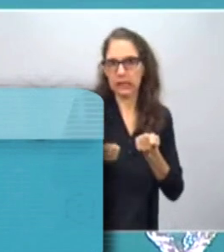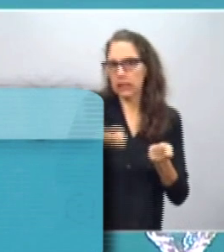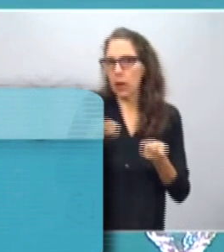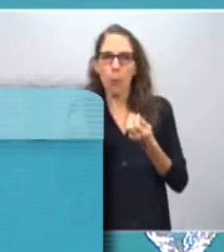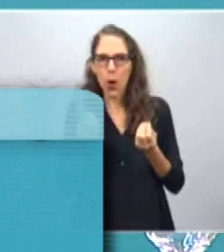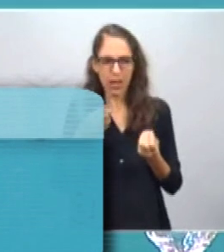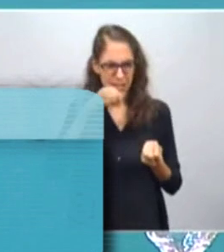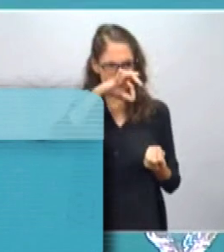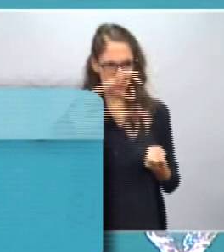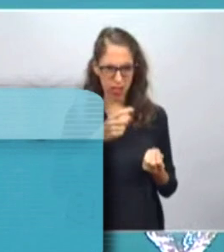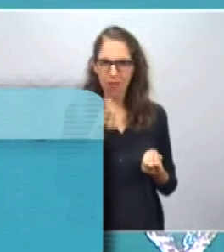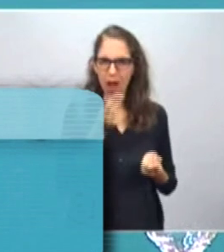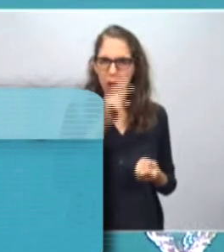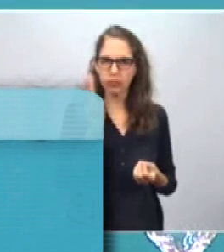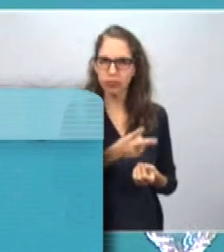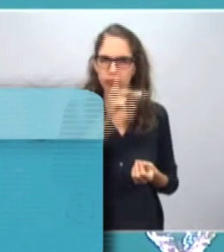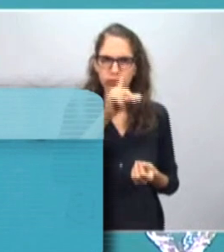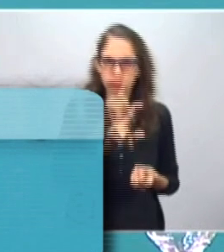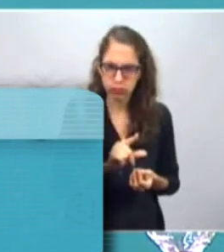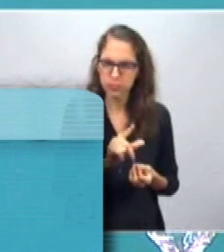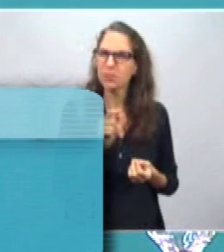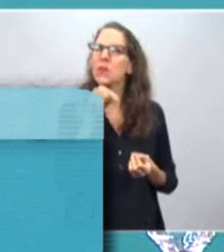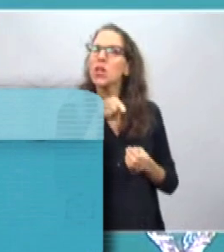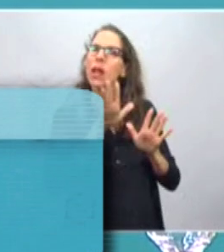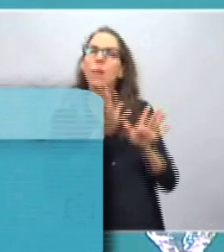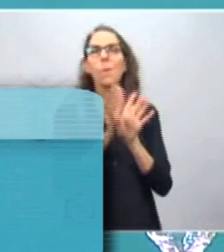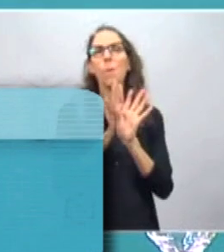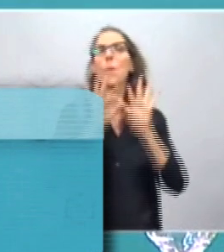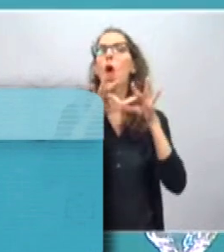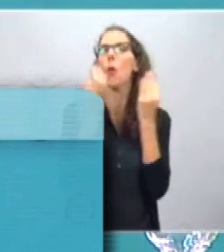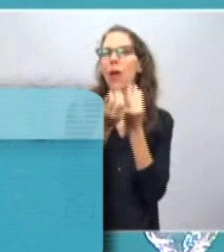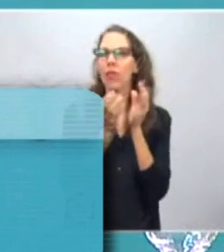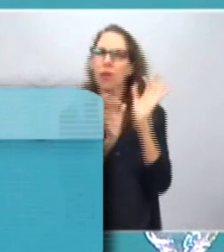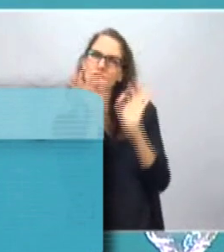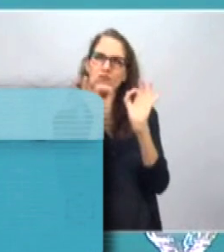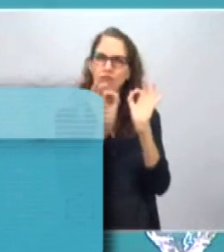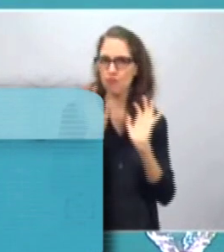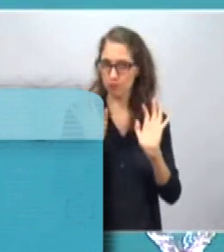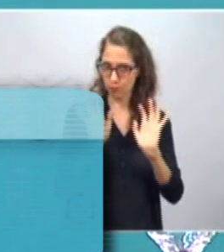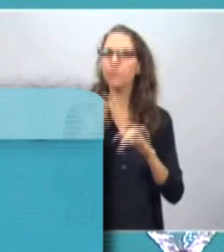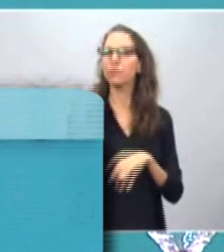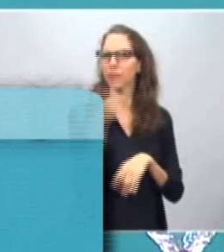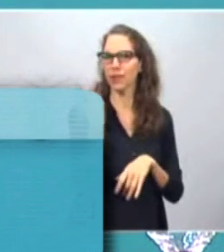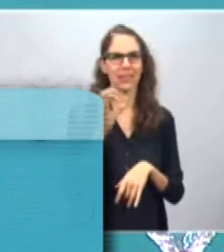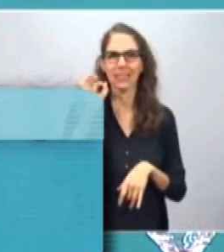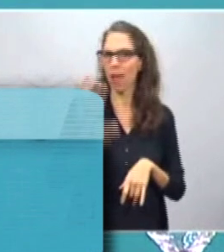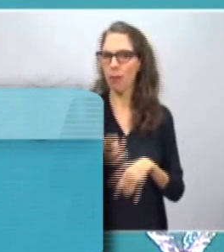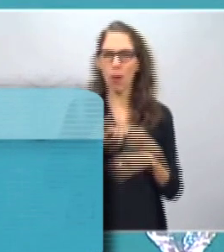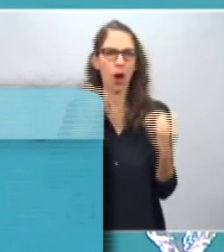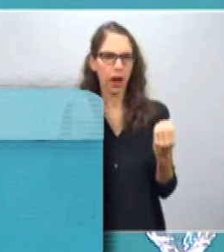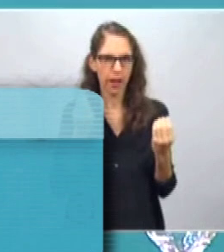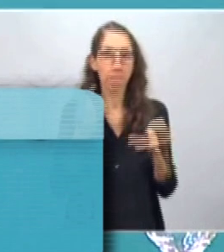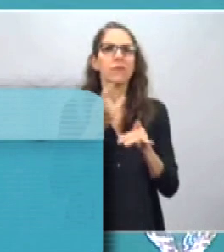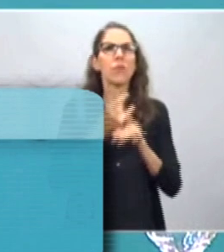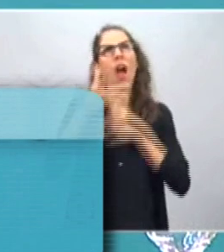de ingresos. Pero esta es una pérdida de ingresos promedio. Y lo que sabemos habitualmente es que cuando